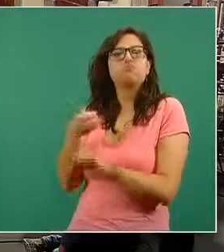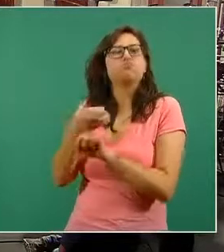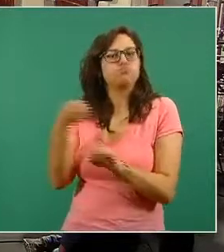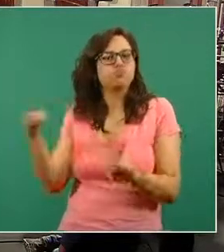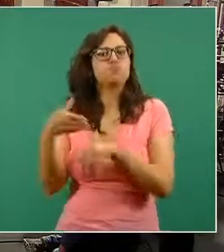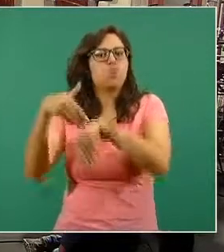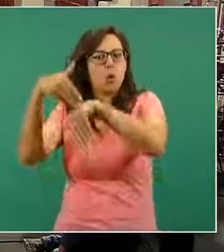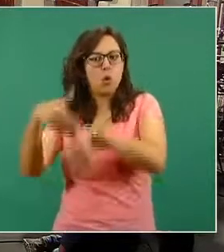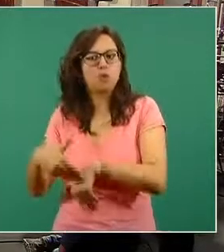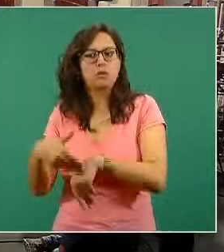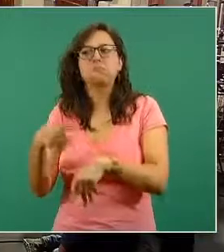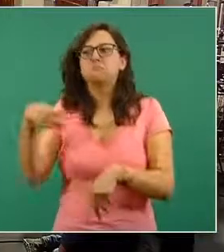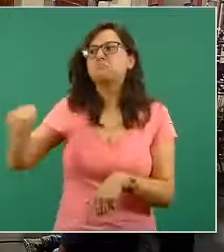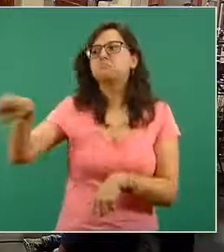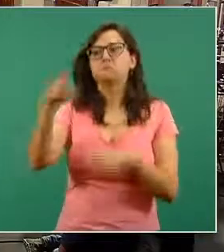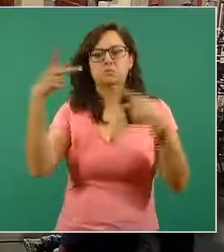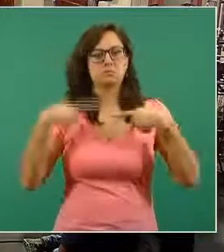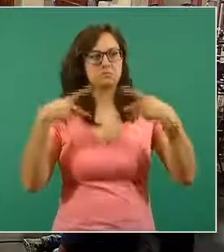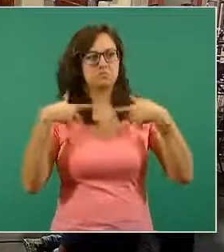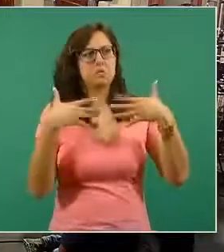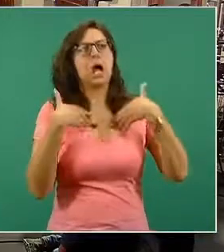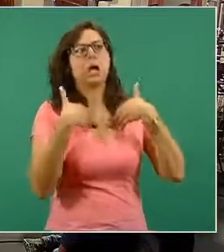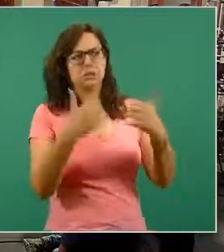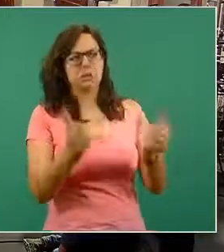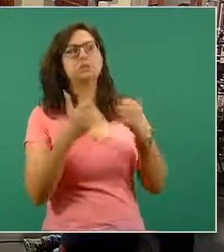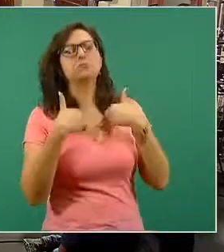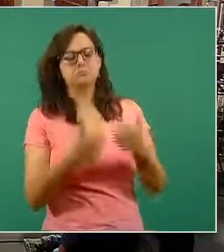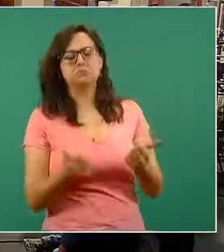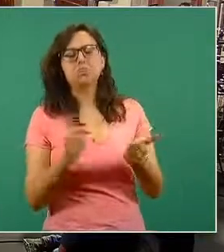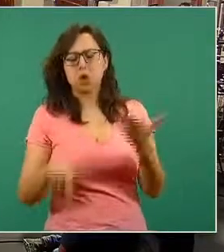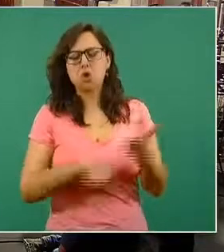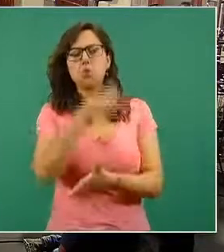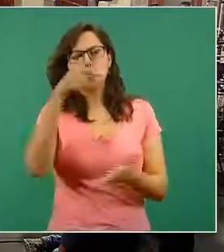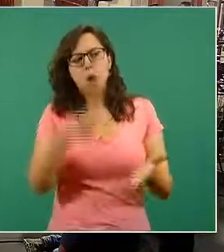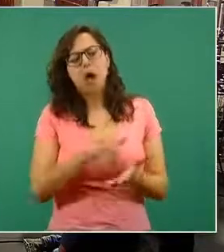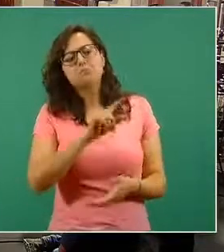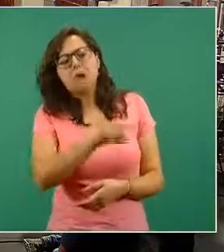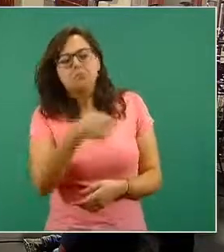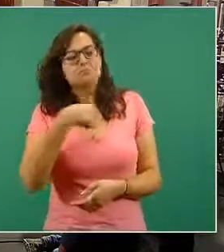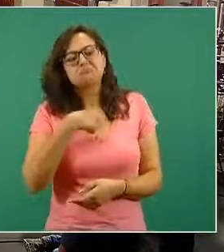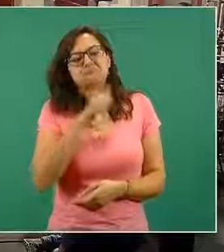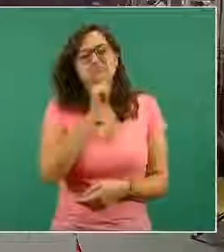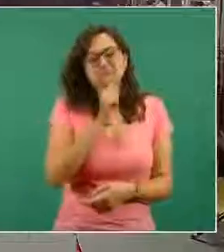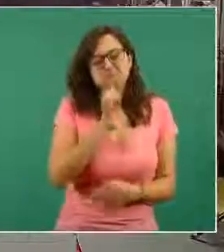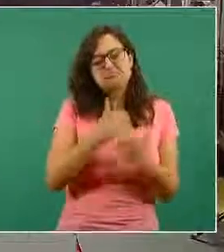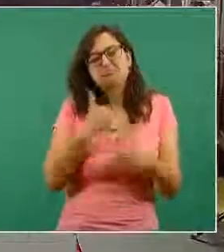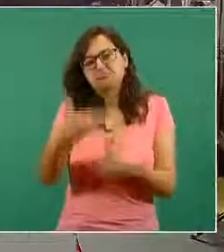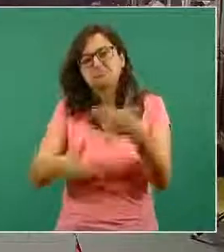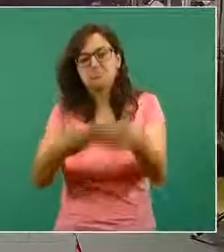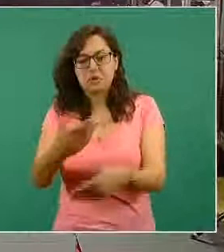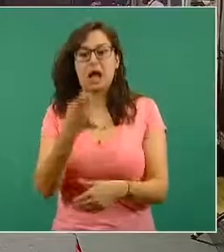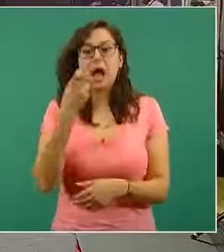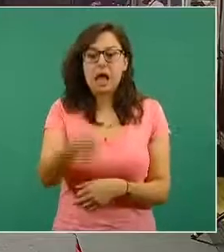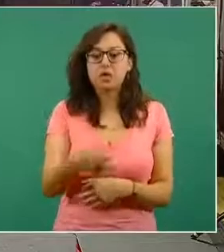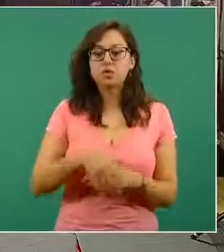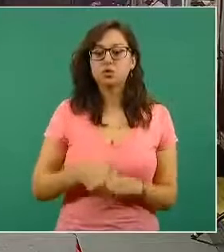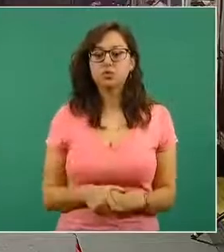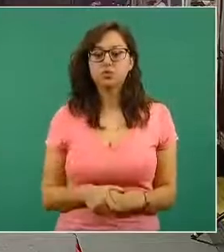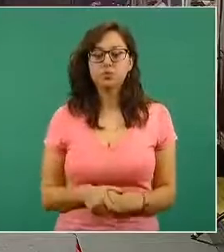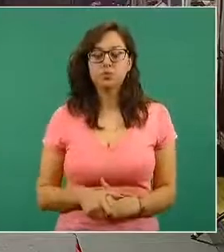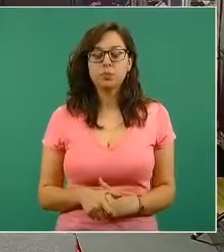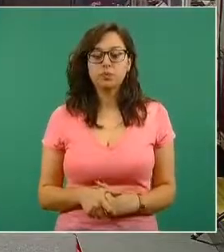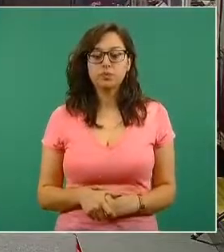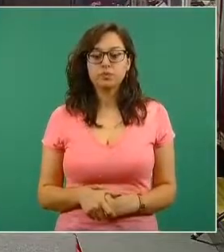se están dirigiendo a ciertos municipios y son para los residentes de cierto municipio. Creemos que este es el llamado